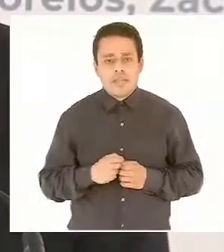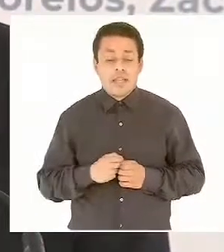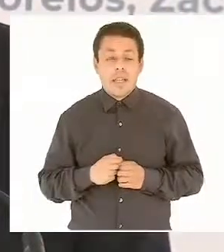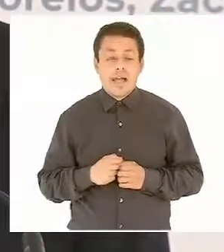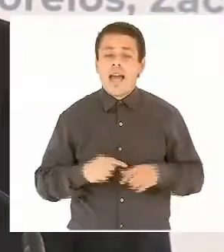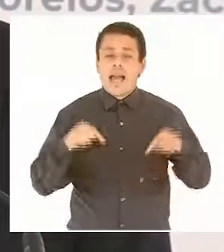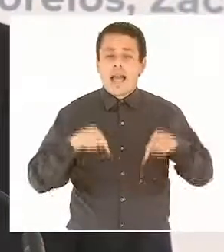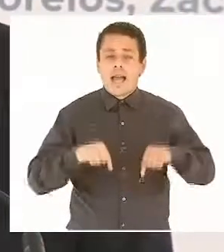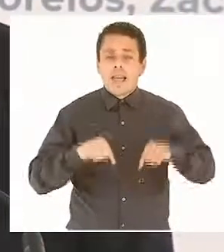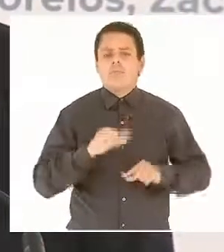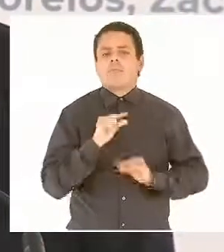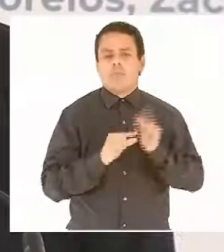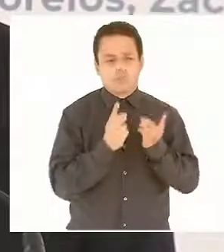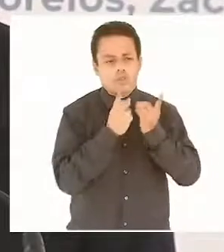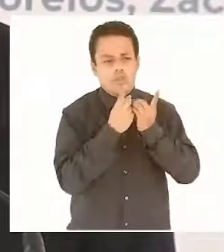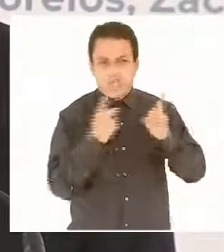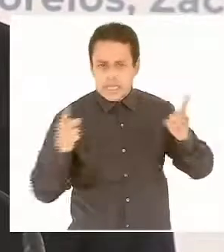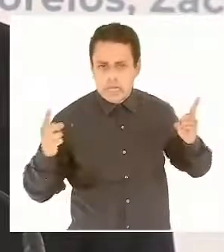nos desarrollemos,